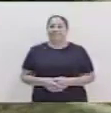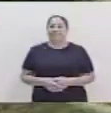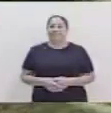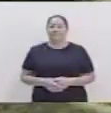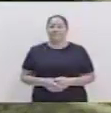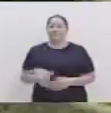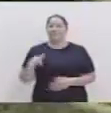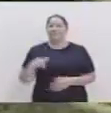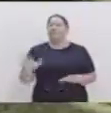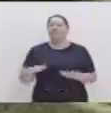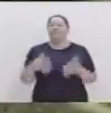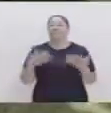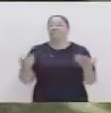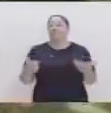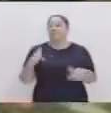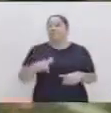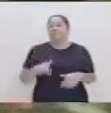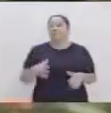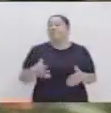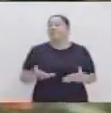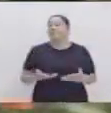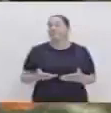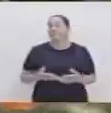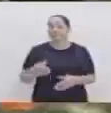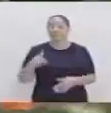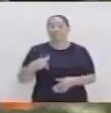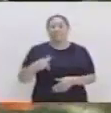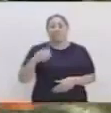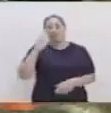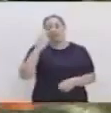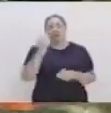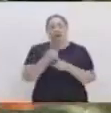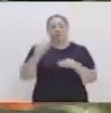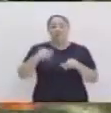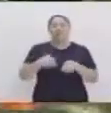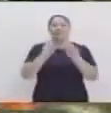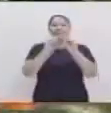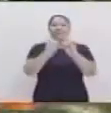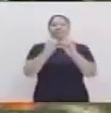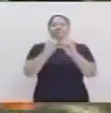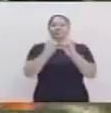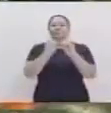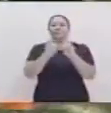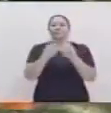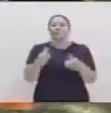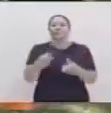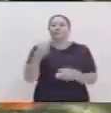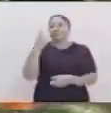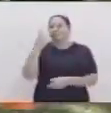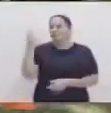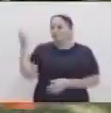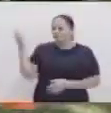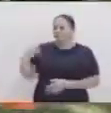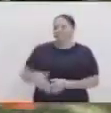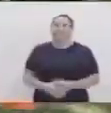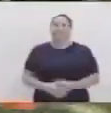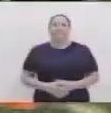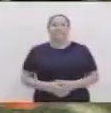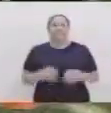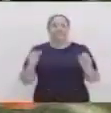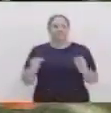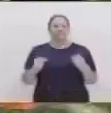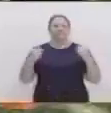Y paso ahora a lo que es la parte principal, que es el objetivo de realizar lo que es